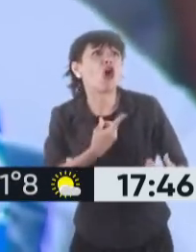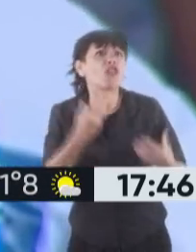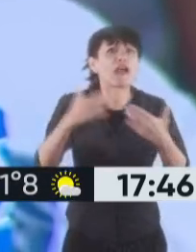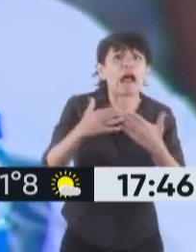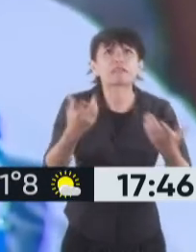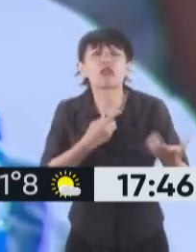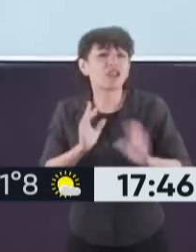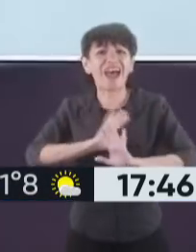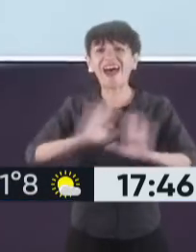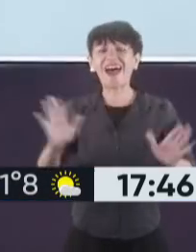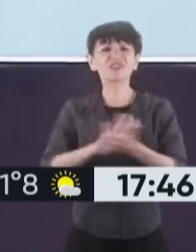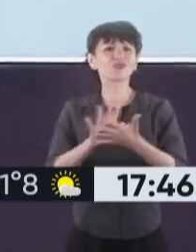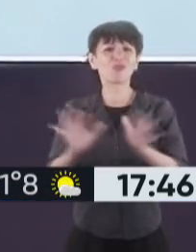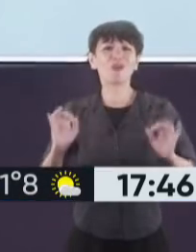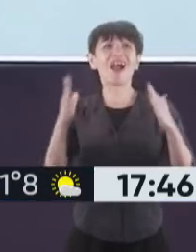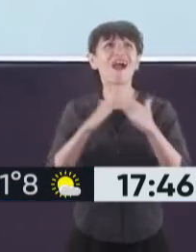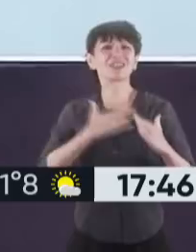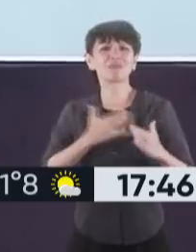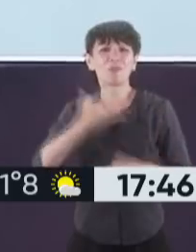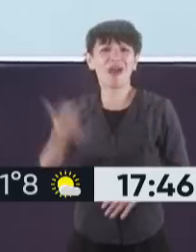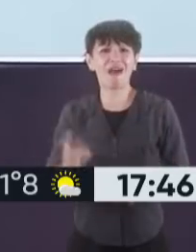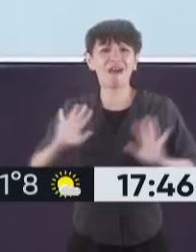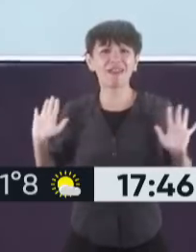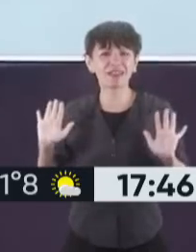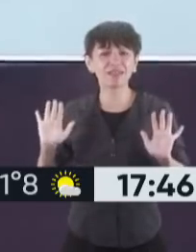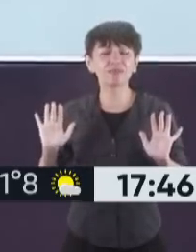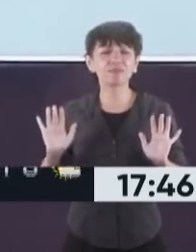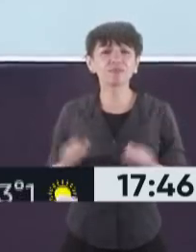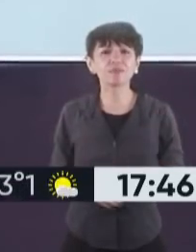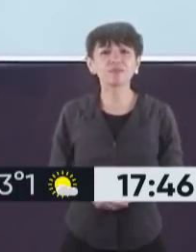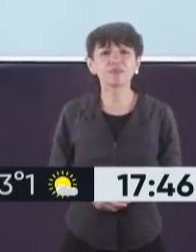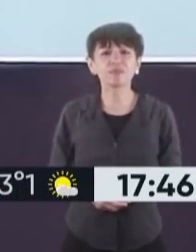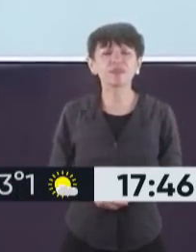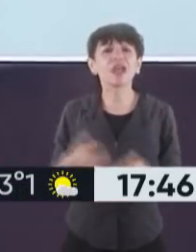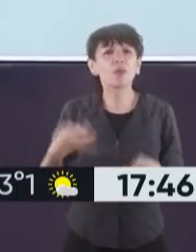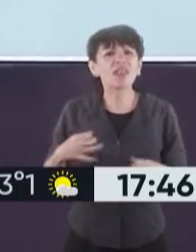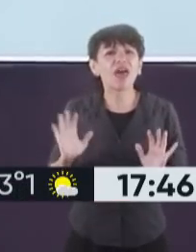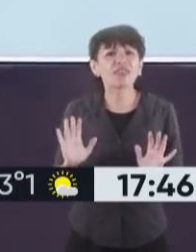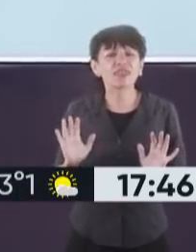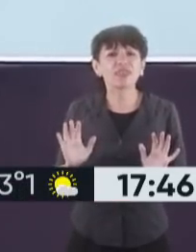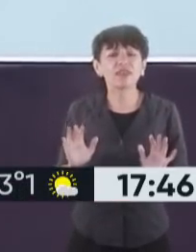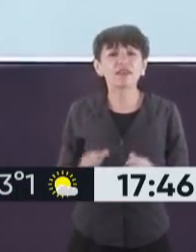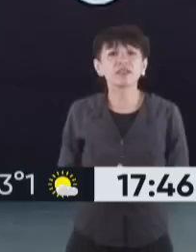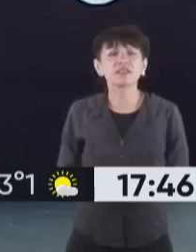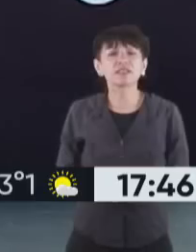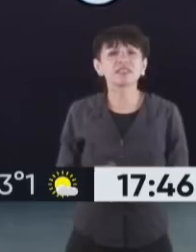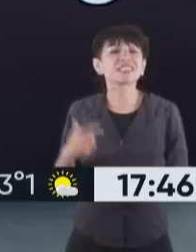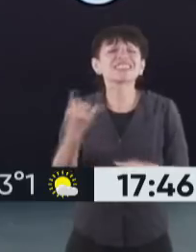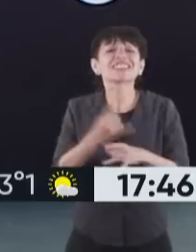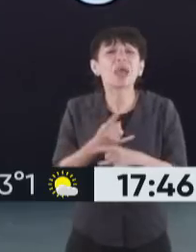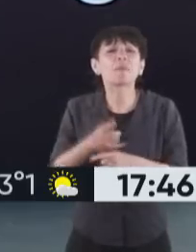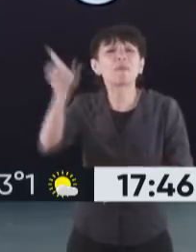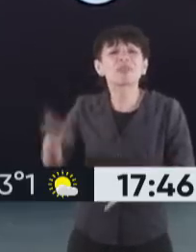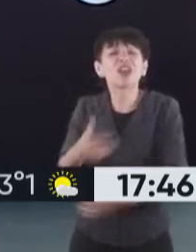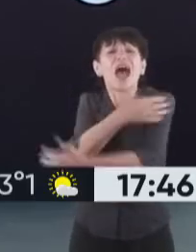tienen su techo, ya tienen su casa. Y en verdad no es algo, siempre me abrazan y me